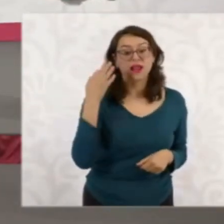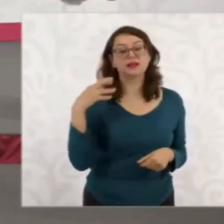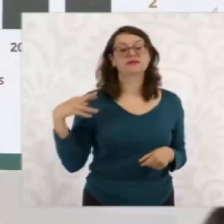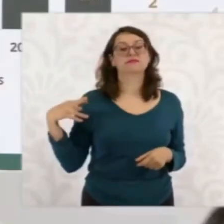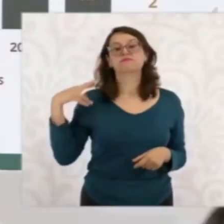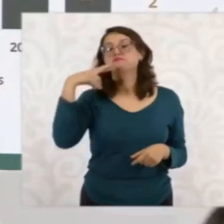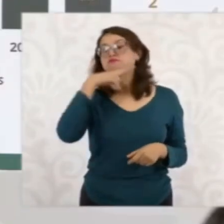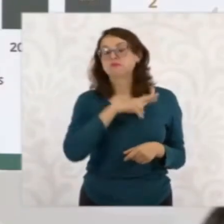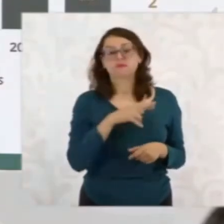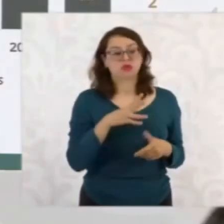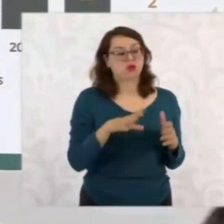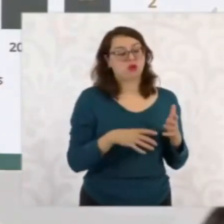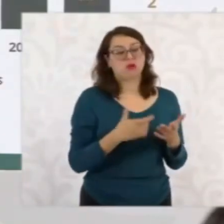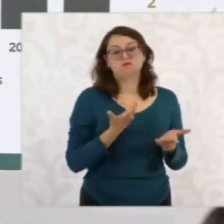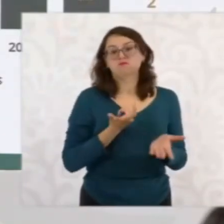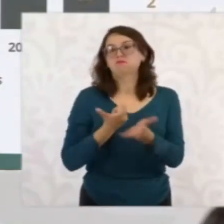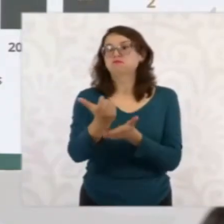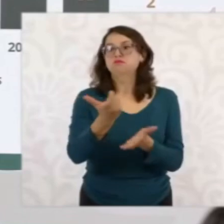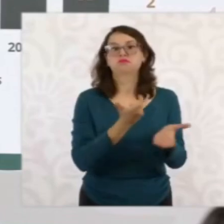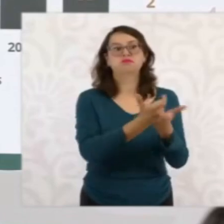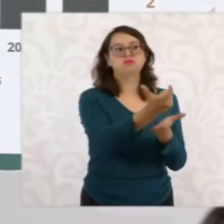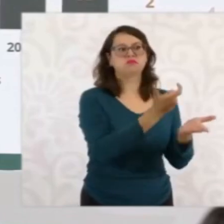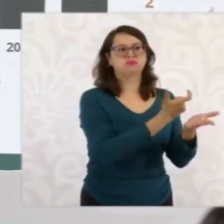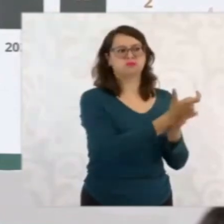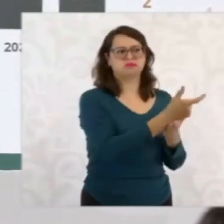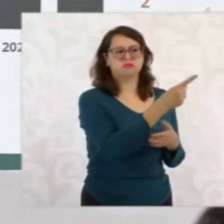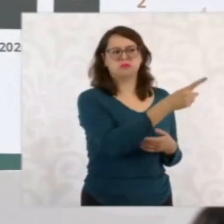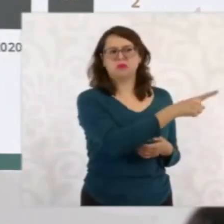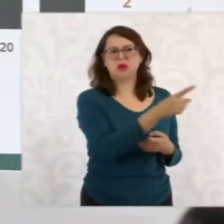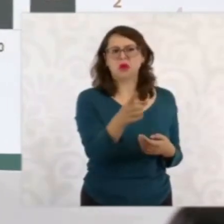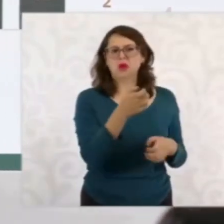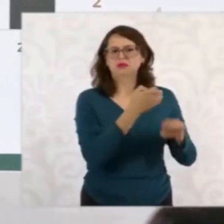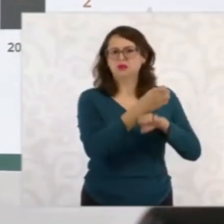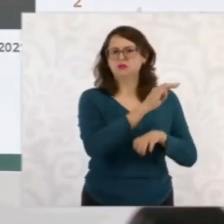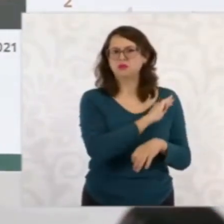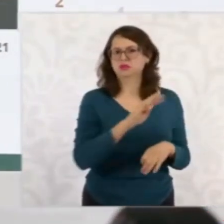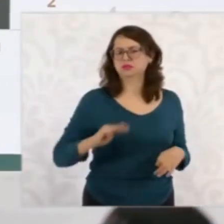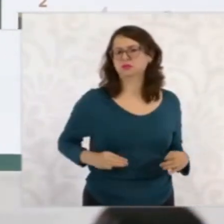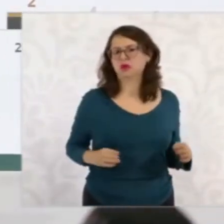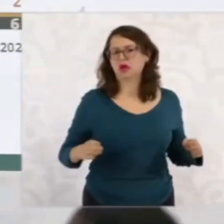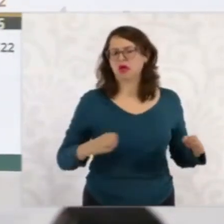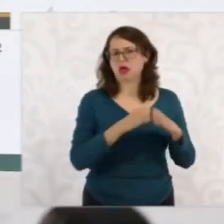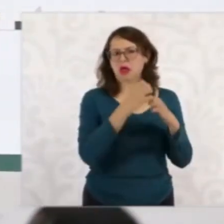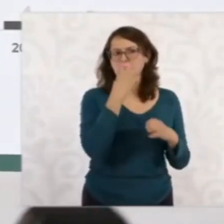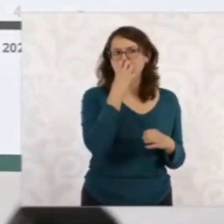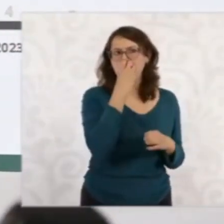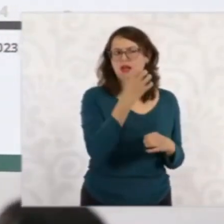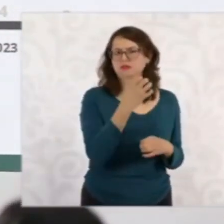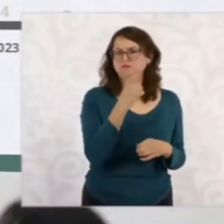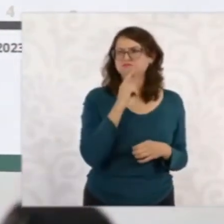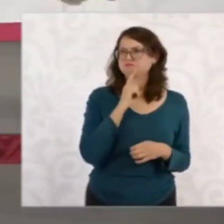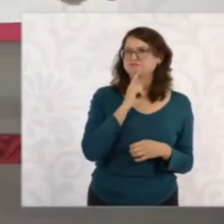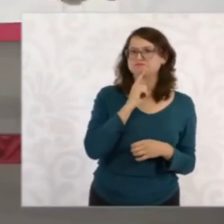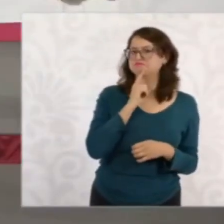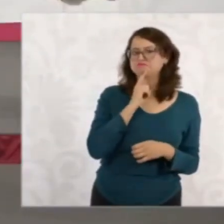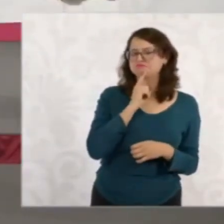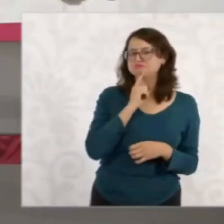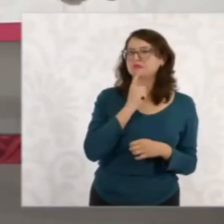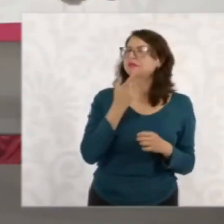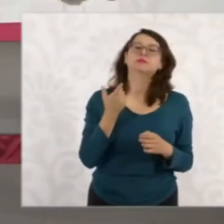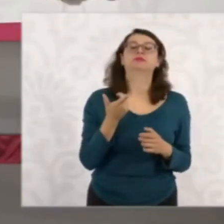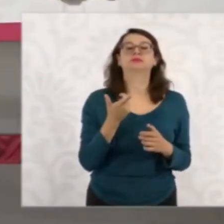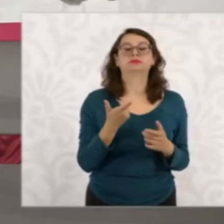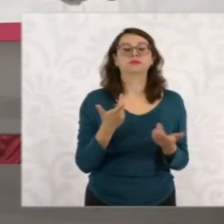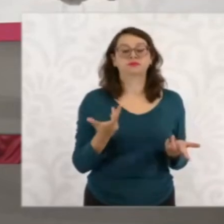Estado y el municipio lo soltaran. Si vemos en todos la parte que piden el paripazo famoso, es